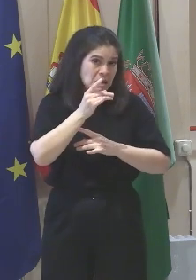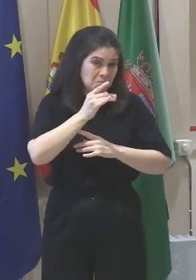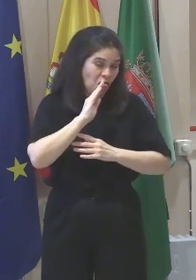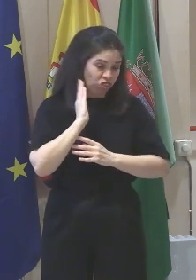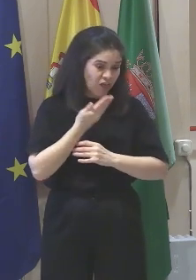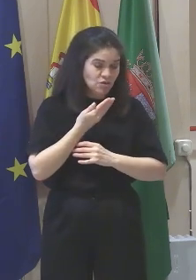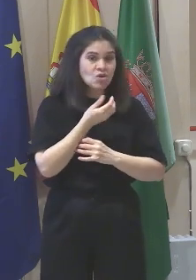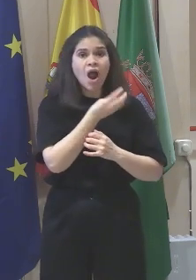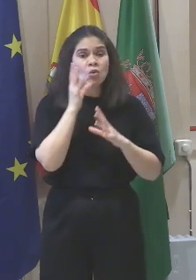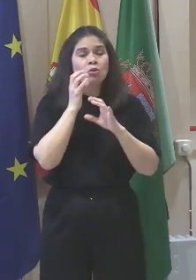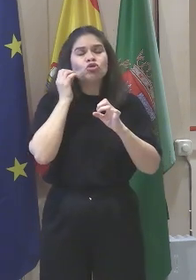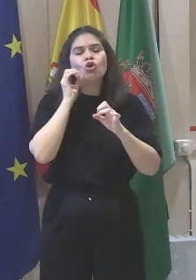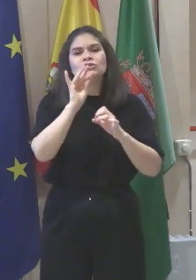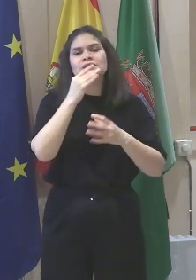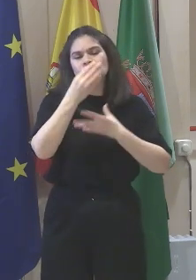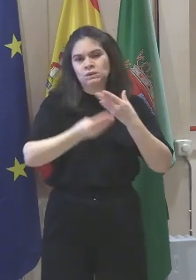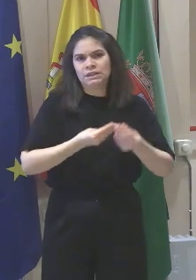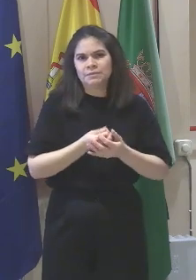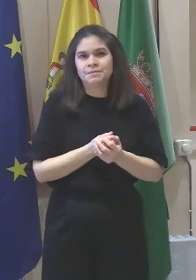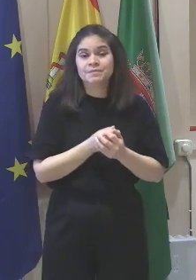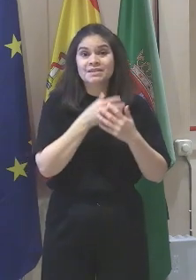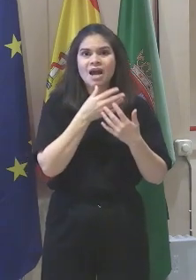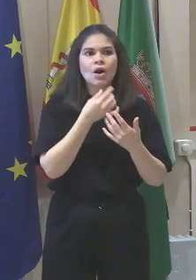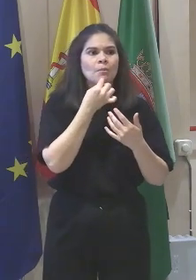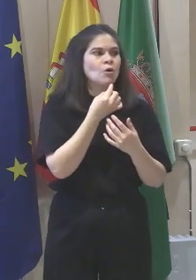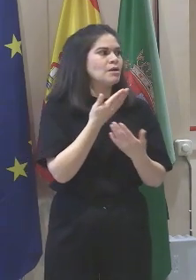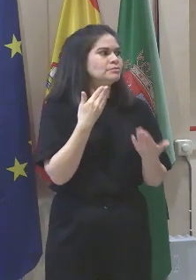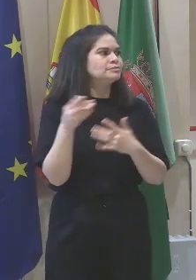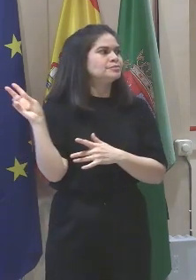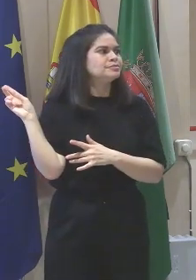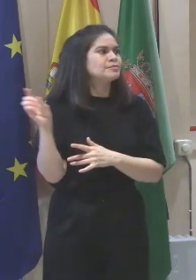algunos protocolos se utiliza. Y ahora voy a hablar de teplizumab.